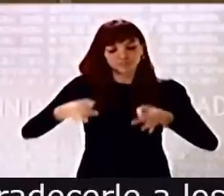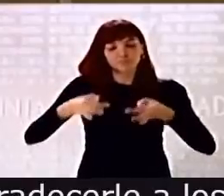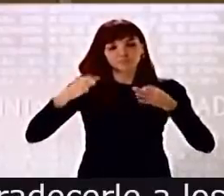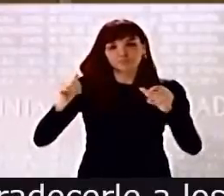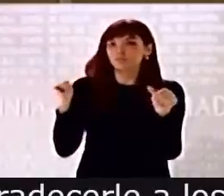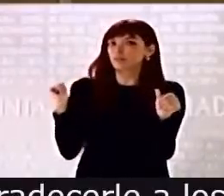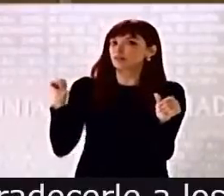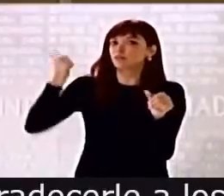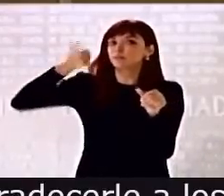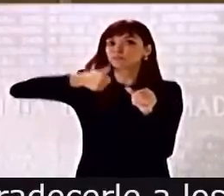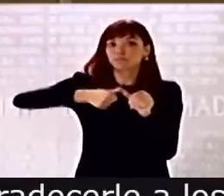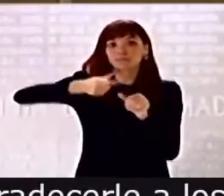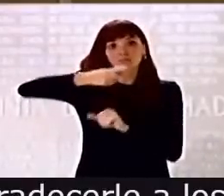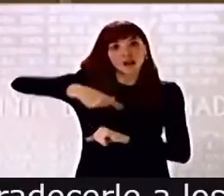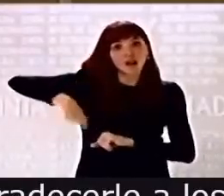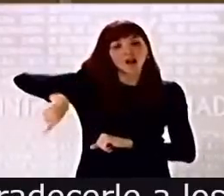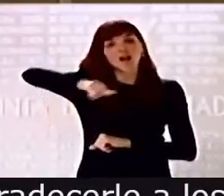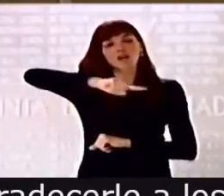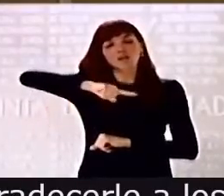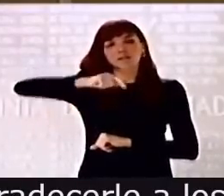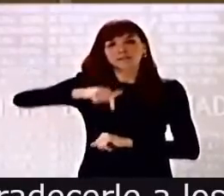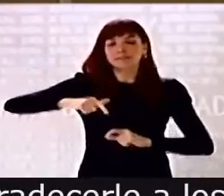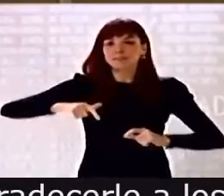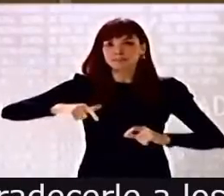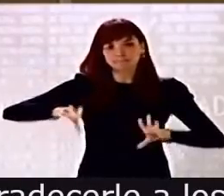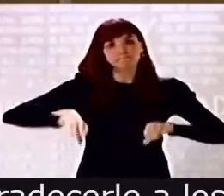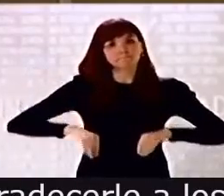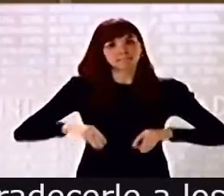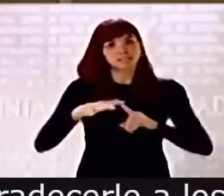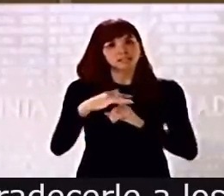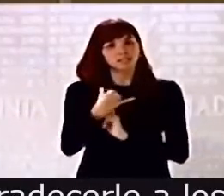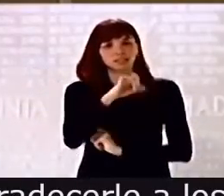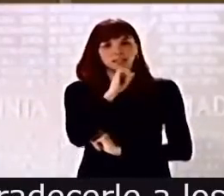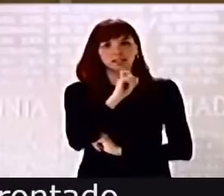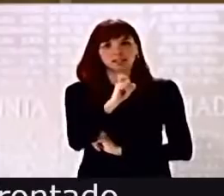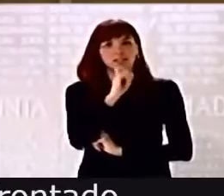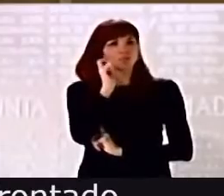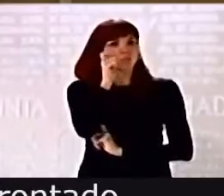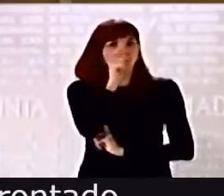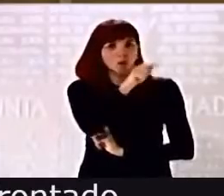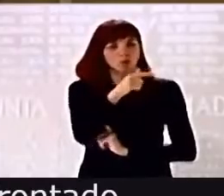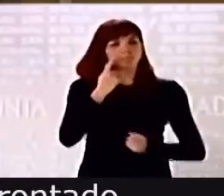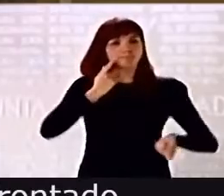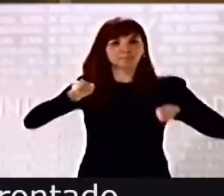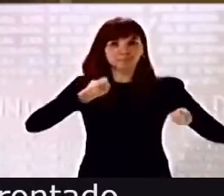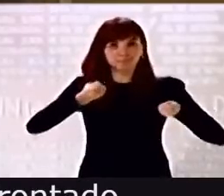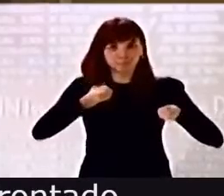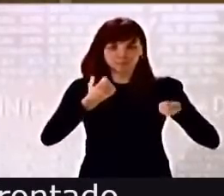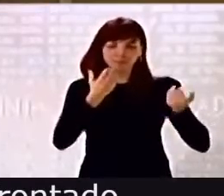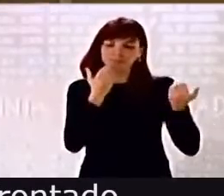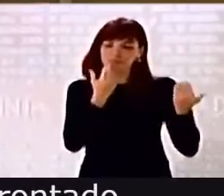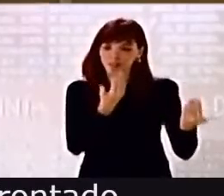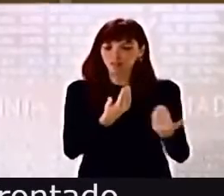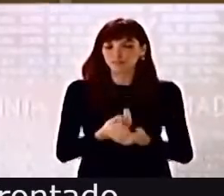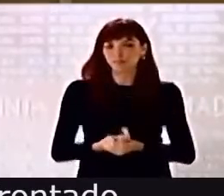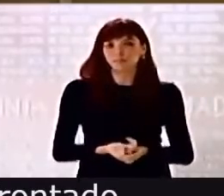tenido que afrontar situaciones difíciles en sus poblaciones.